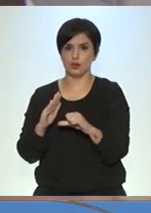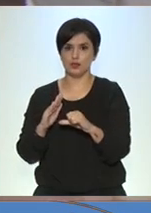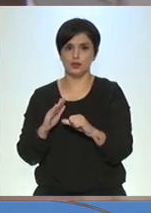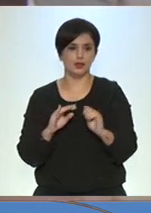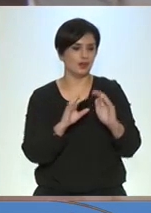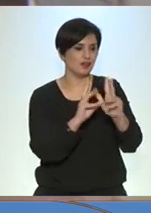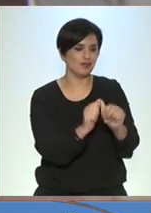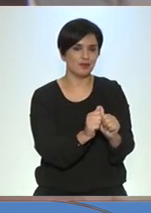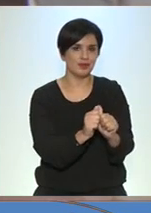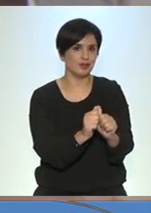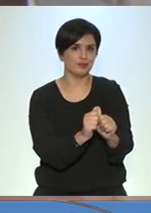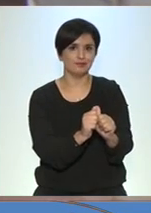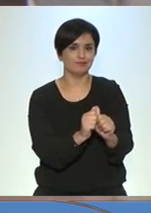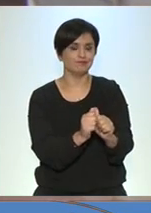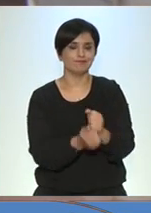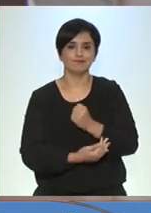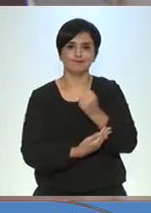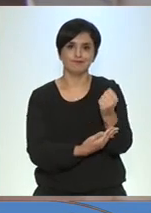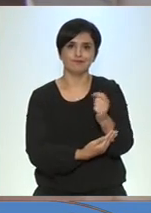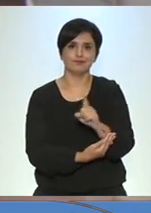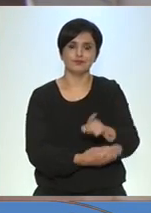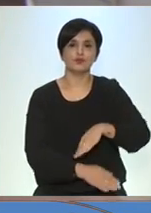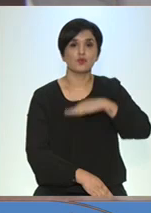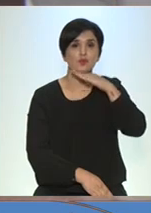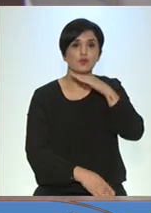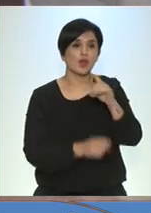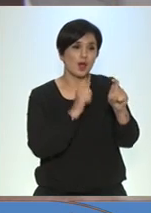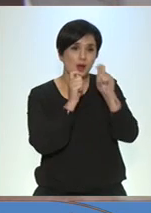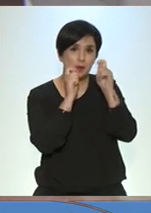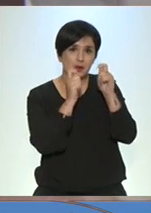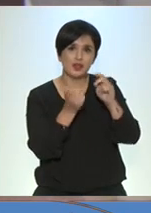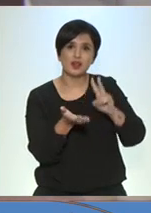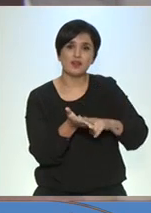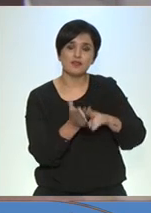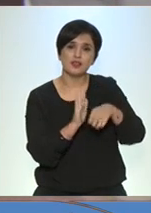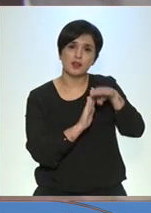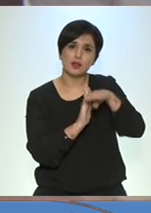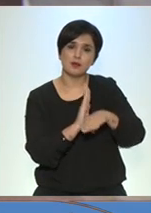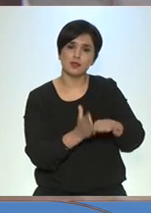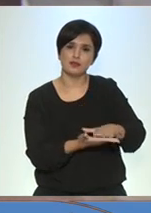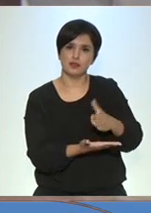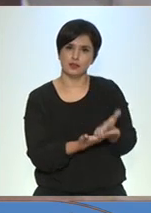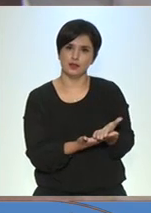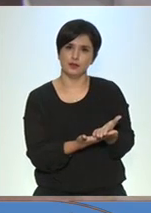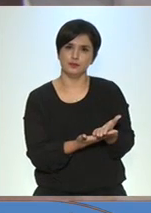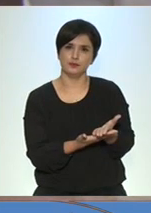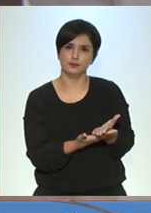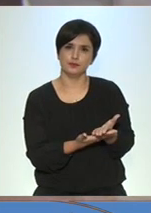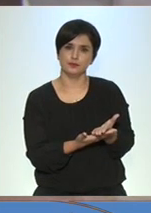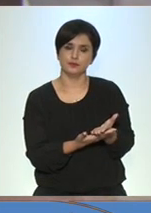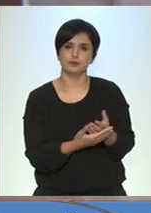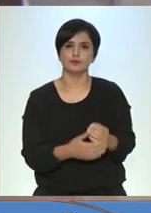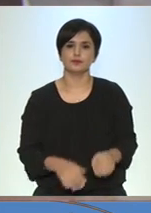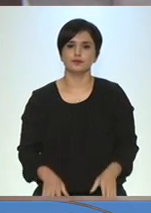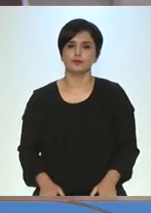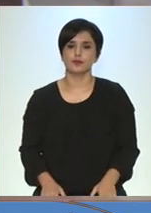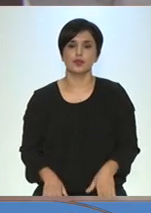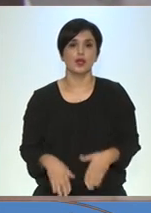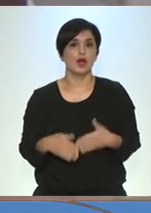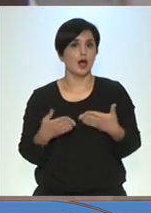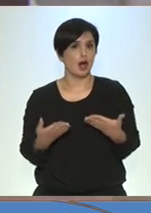familias tendrán una ayuda insuficiente que pone en riesgo la efectividad de la medida sanitaria. Ahora